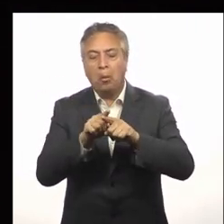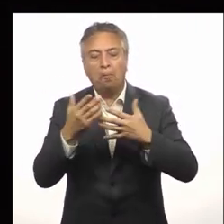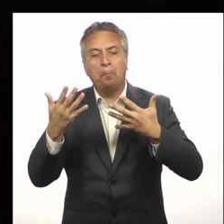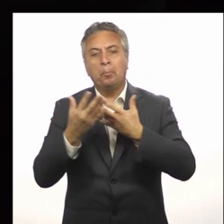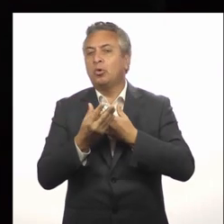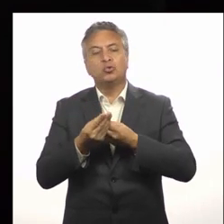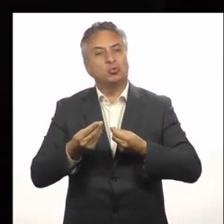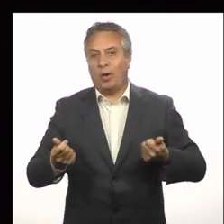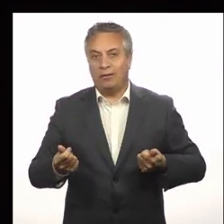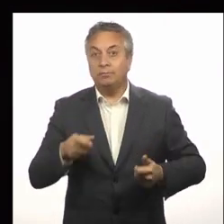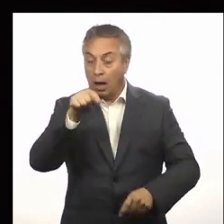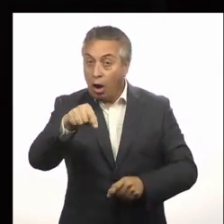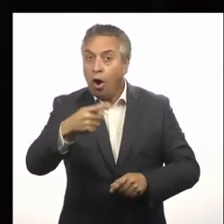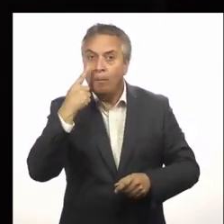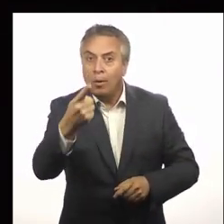luz roja.